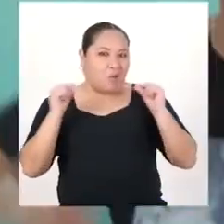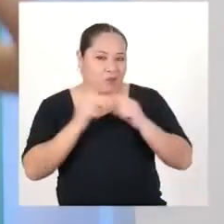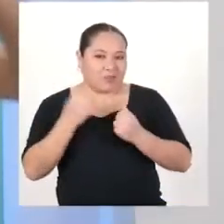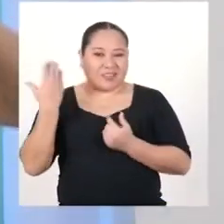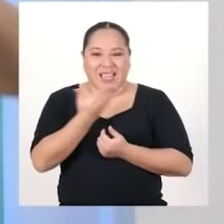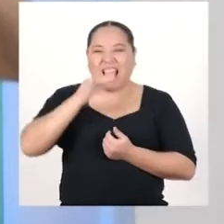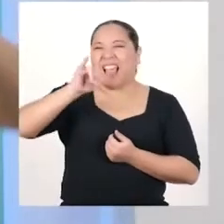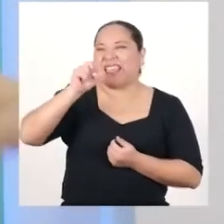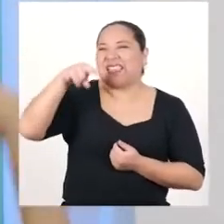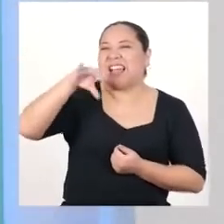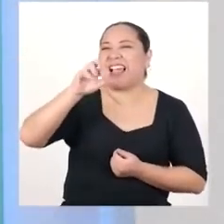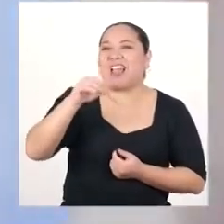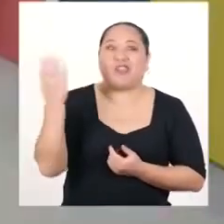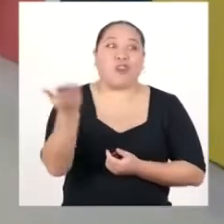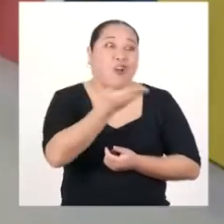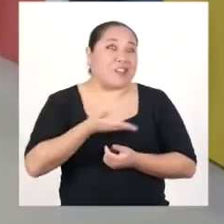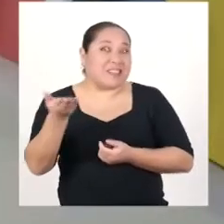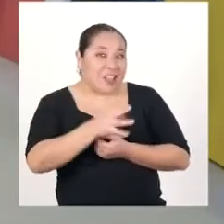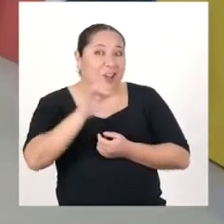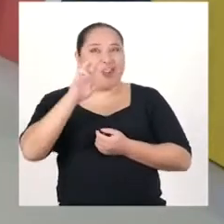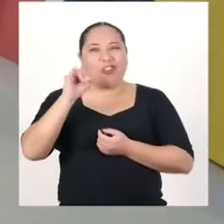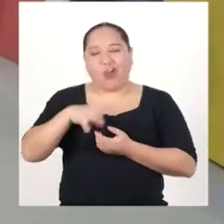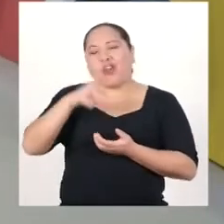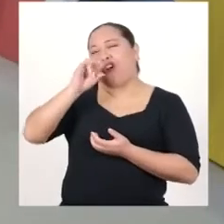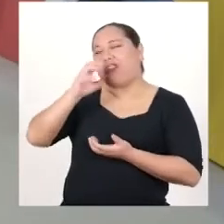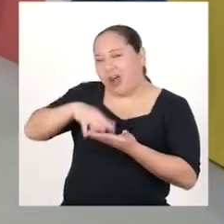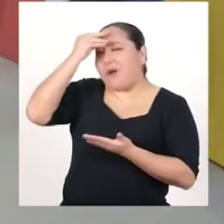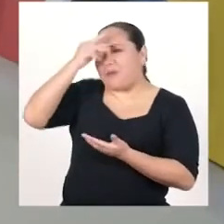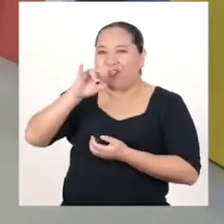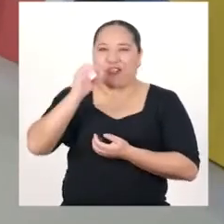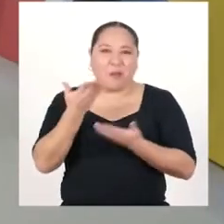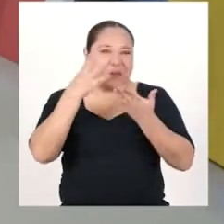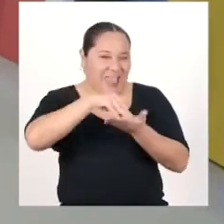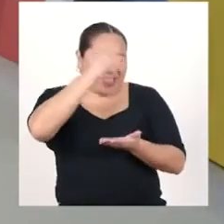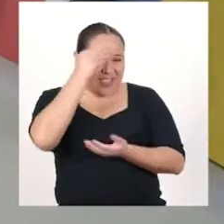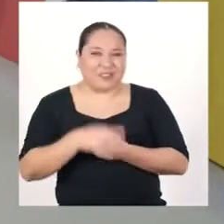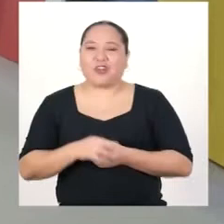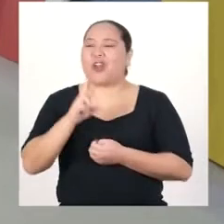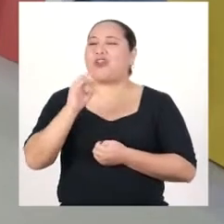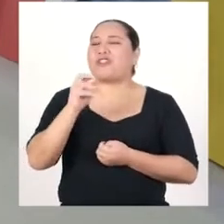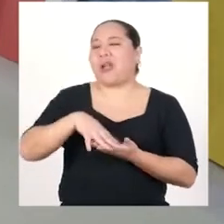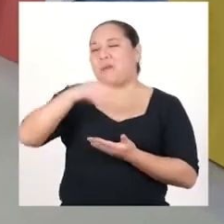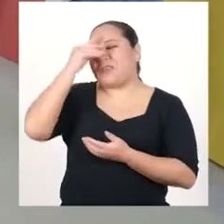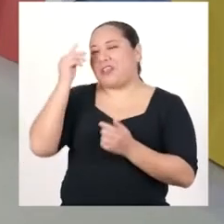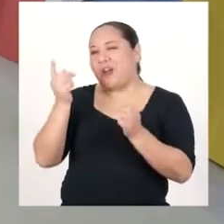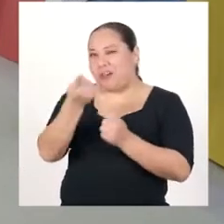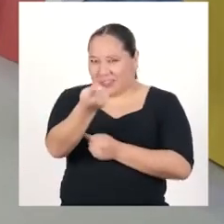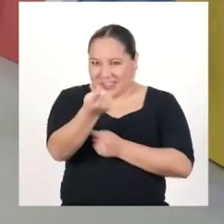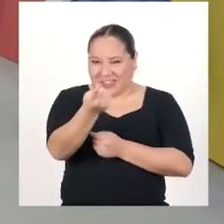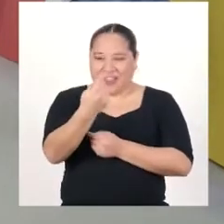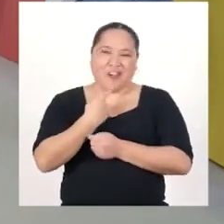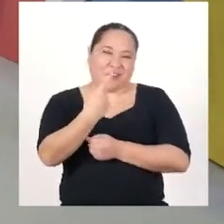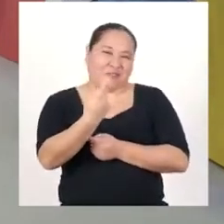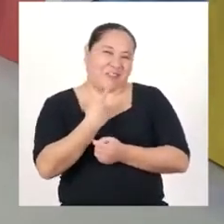Giancarlo. Un relax, todos ellos son Rodrigo. Rodrigo aprende, Rodrigo aprende. Rodrigo aprende contigo